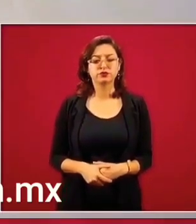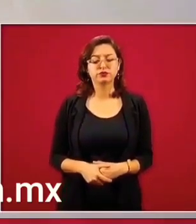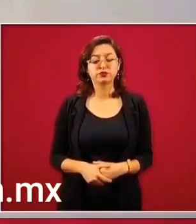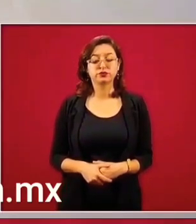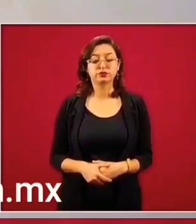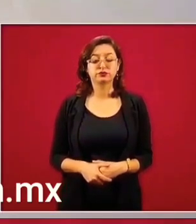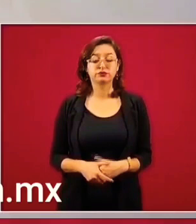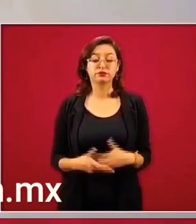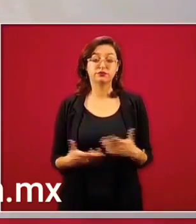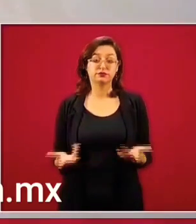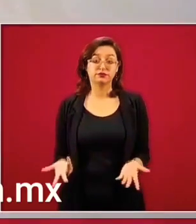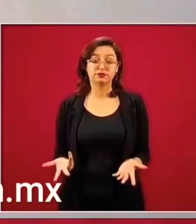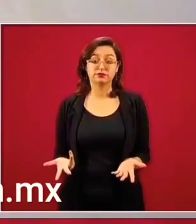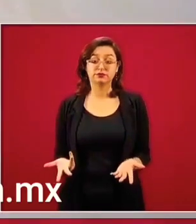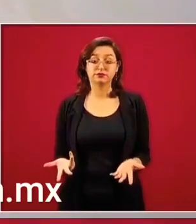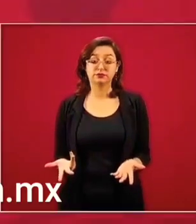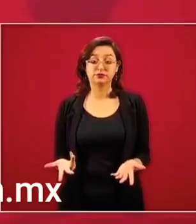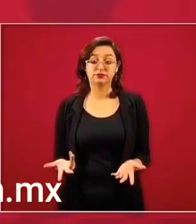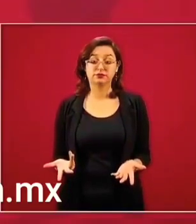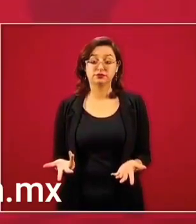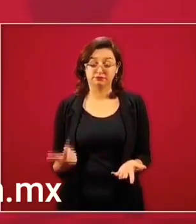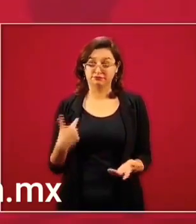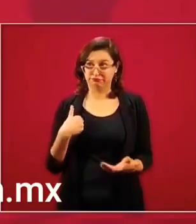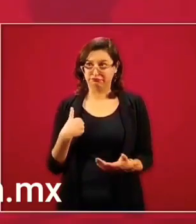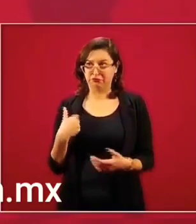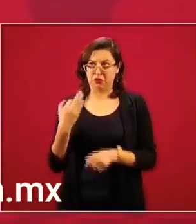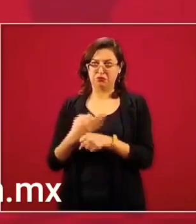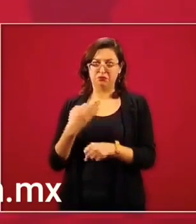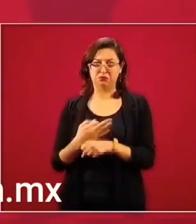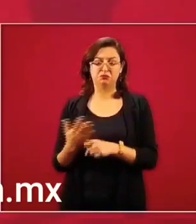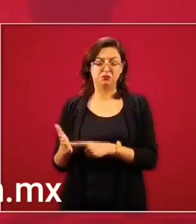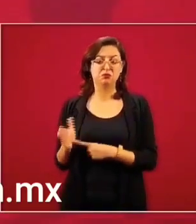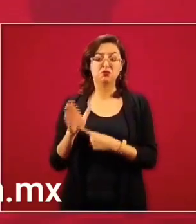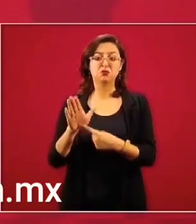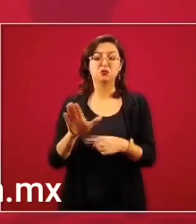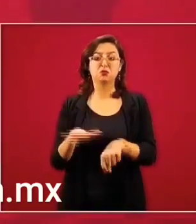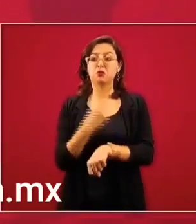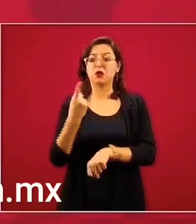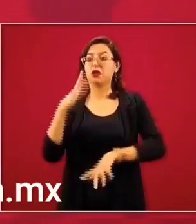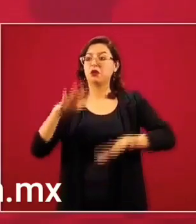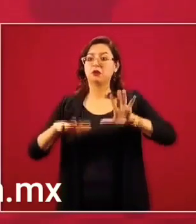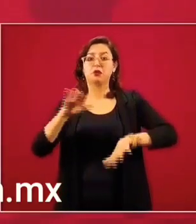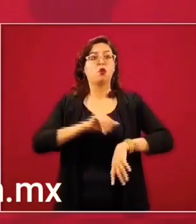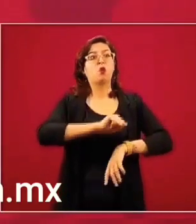Esto lo digo porque no se sabe en otras partes.